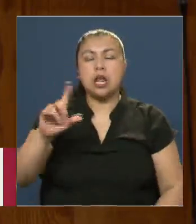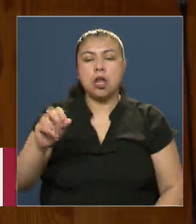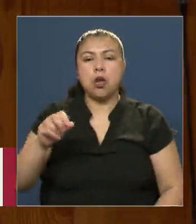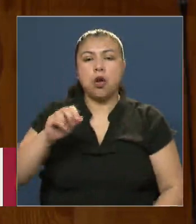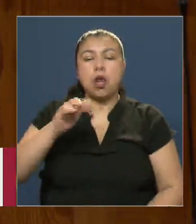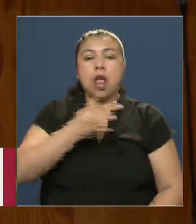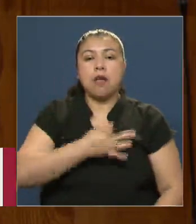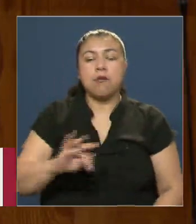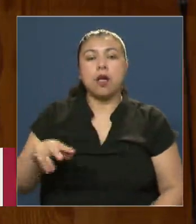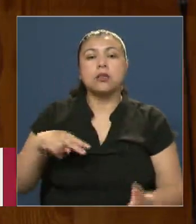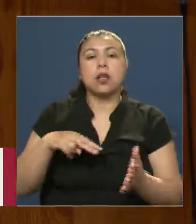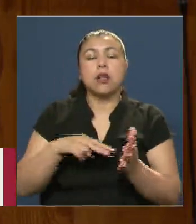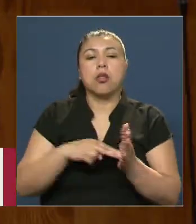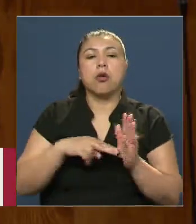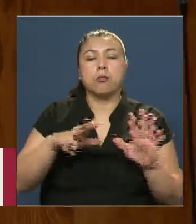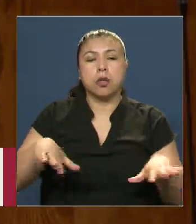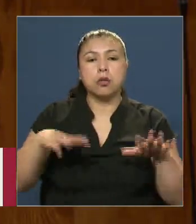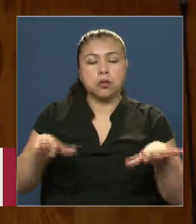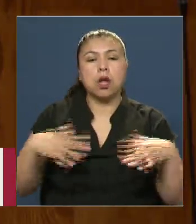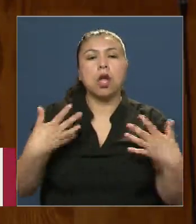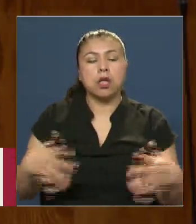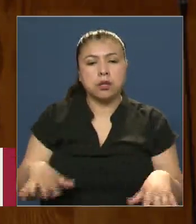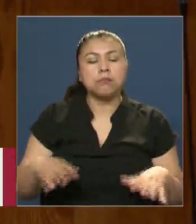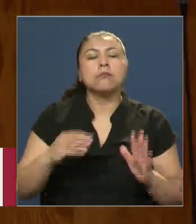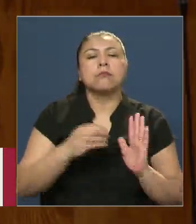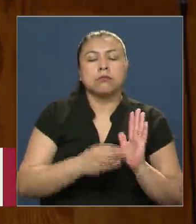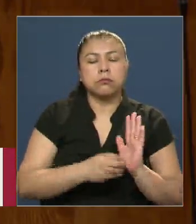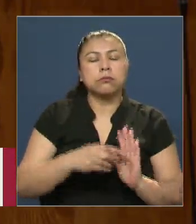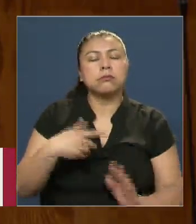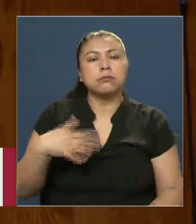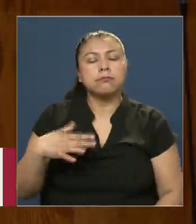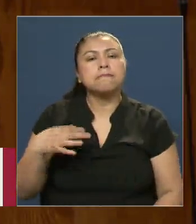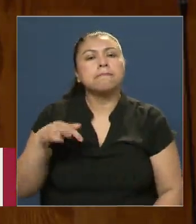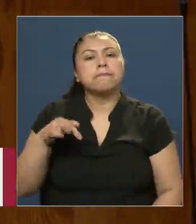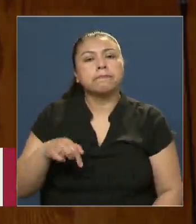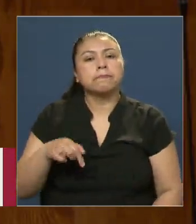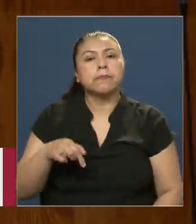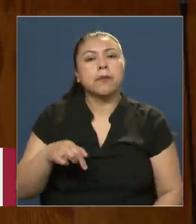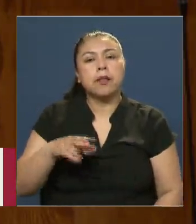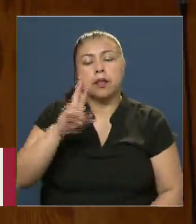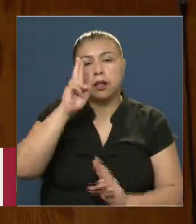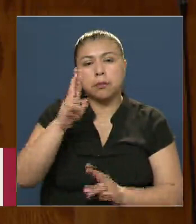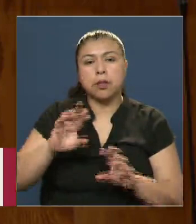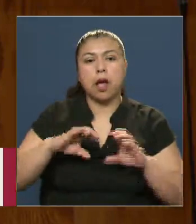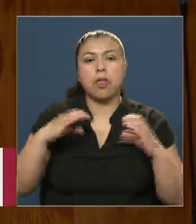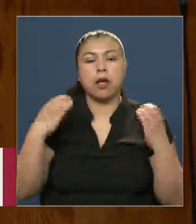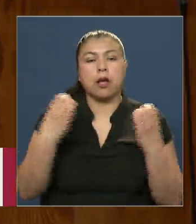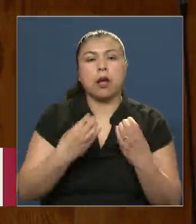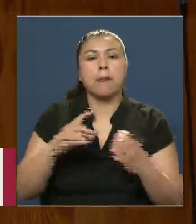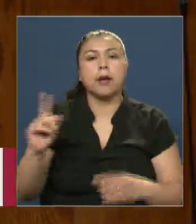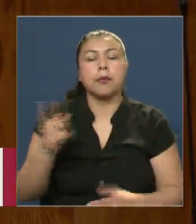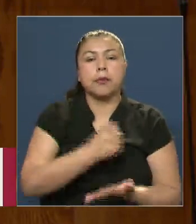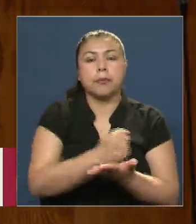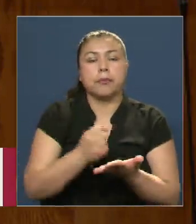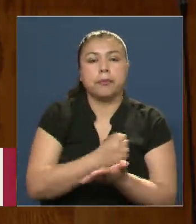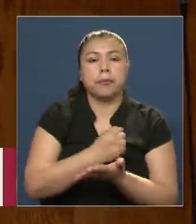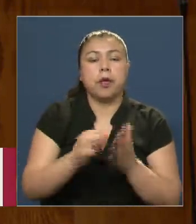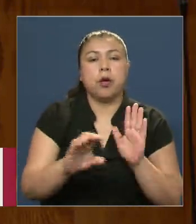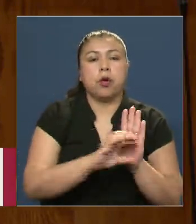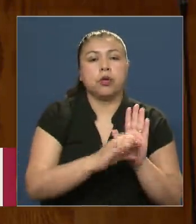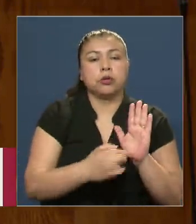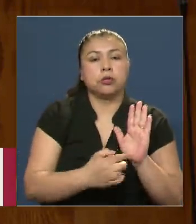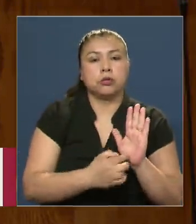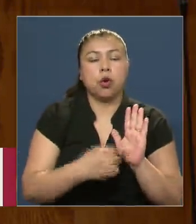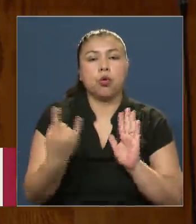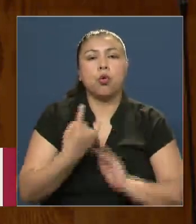del 2019, el que se encuentra sometido a la consideración de esta honorable Cámara en primer trámite constitucional